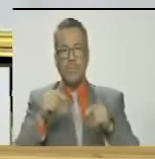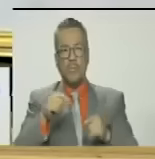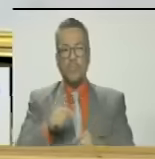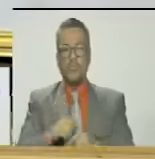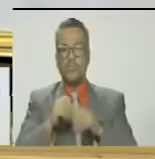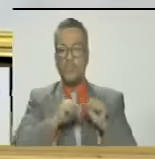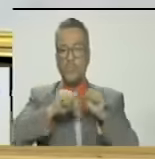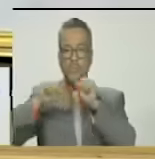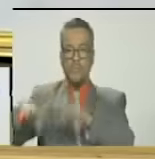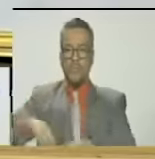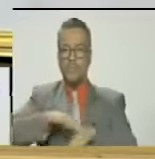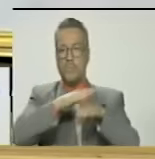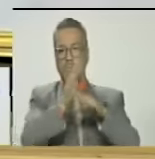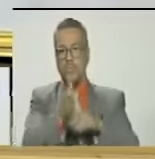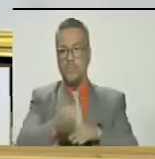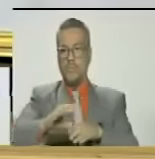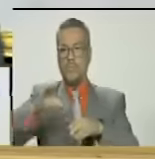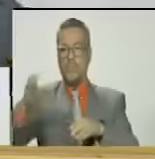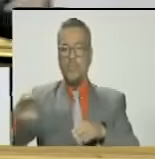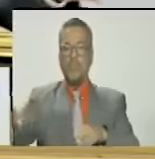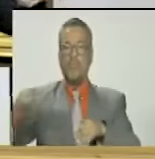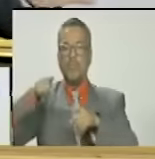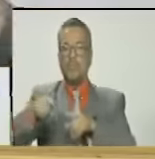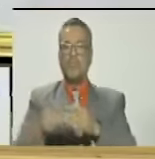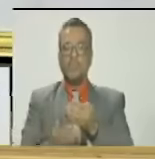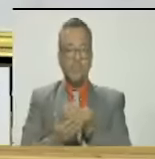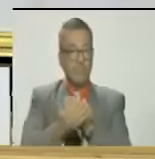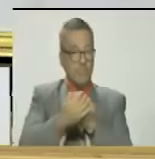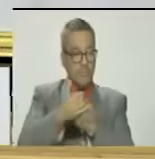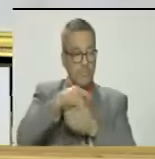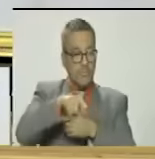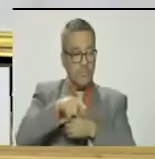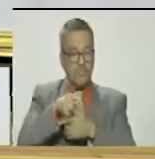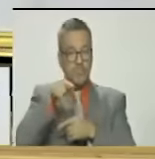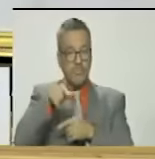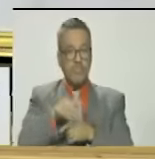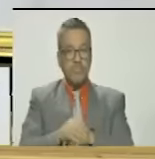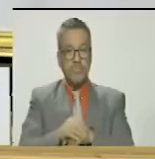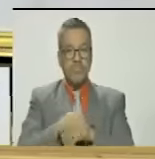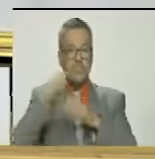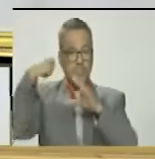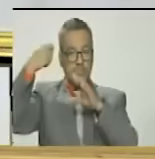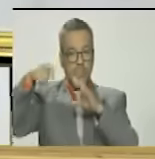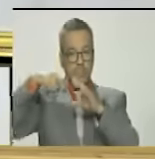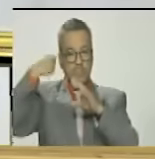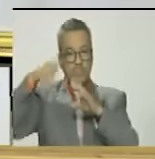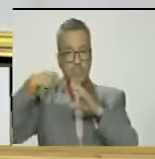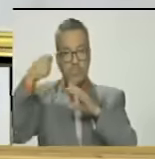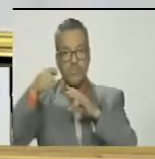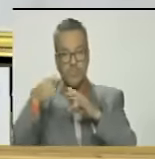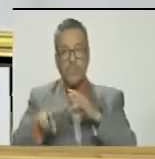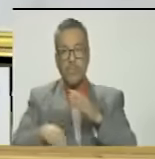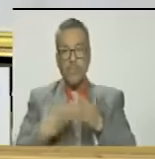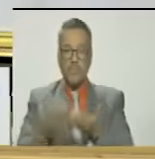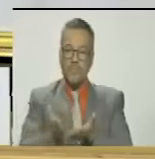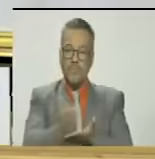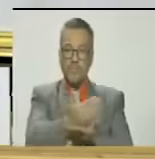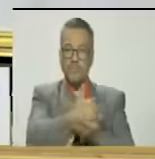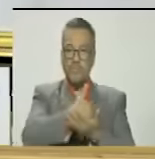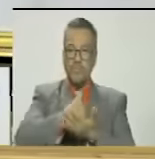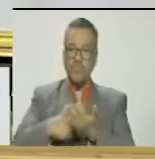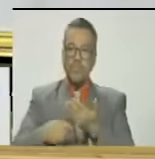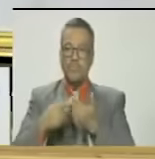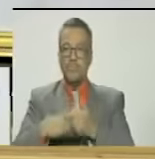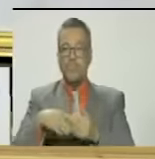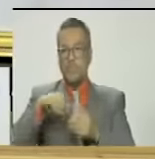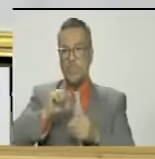los arrojamos al mar Caribe y ahora están escondidos en una videoconferencia para barrer un poco la cueva